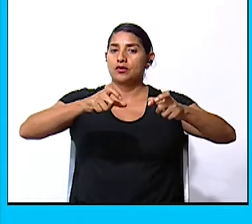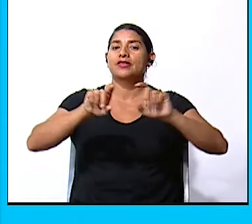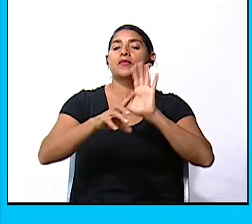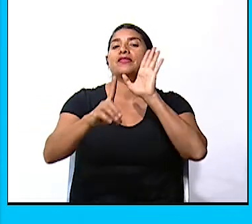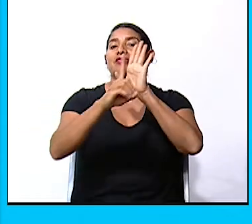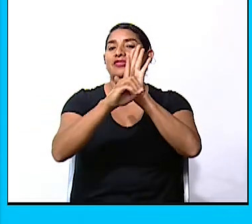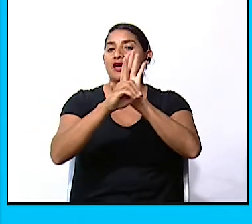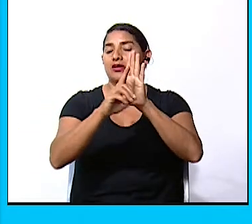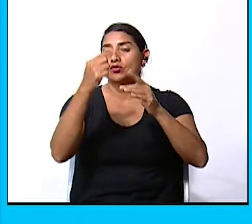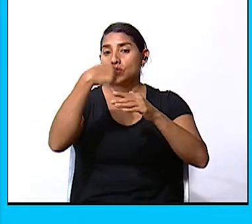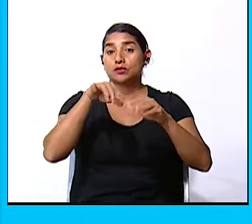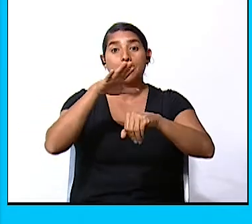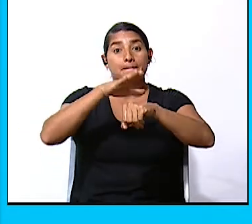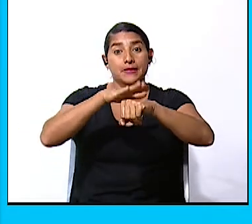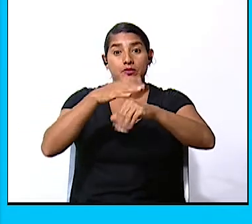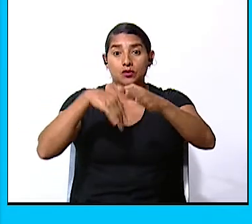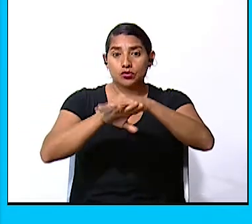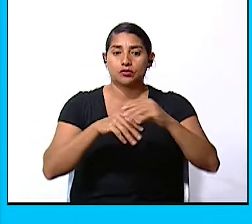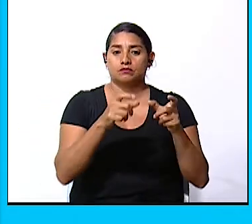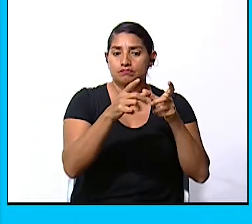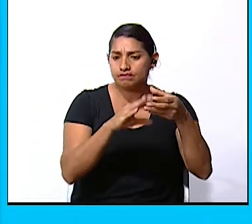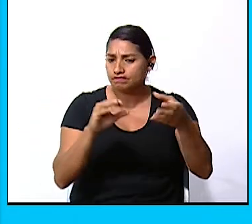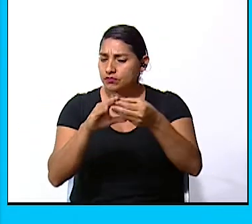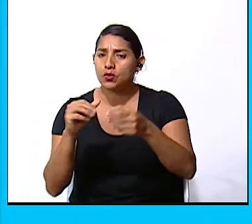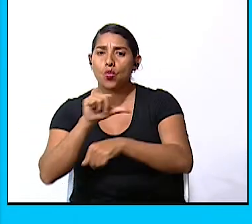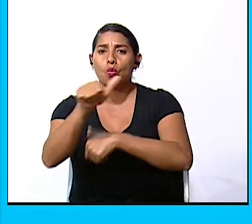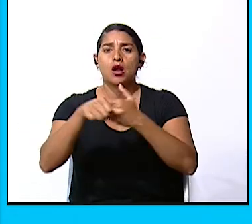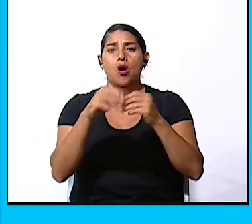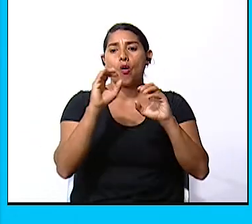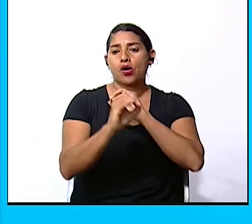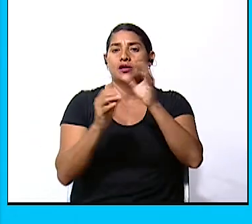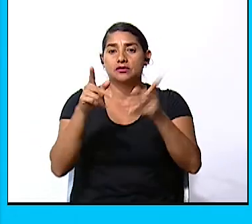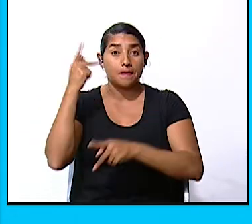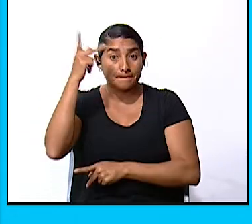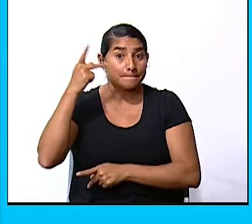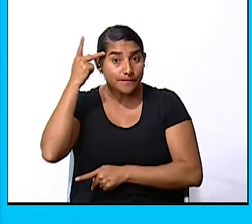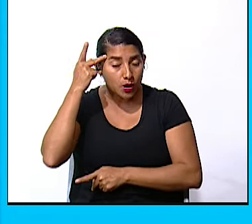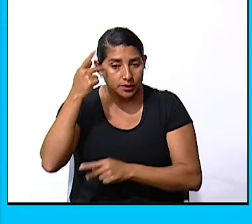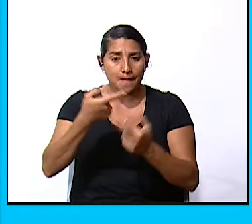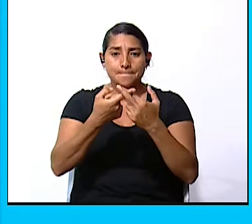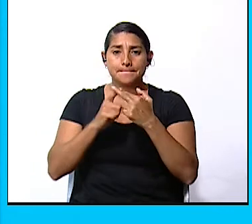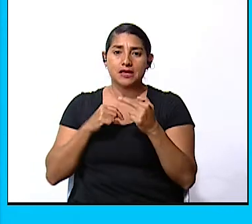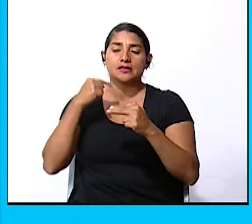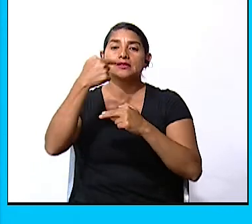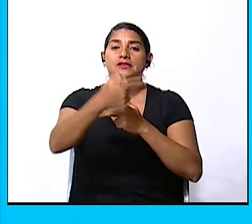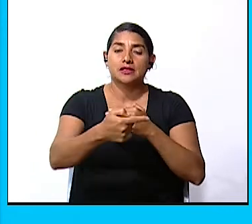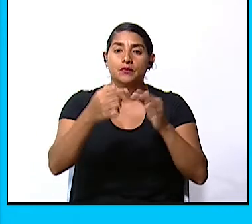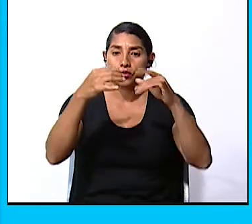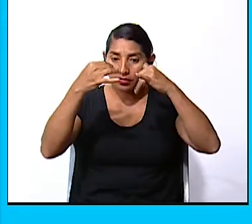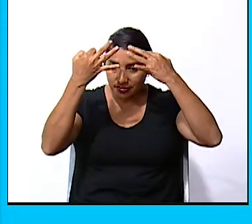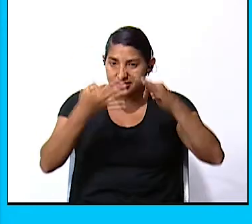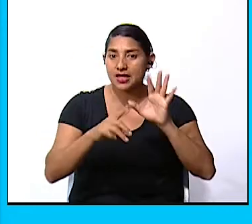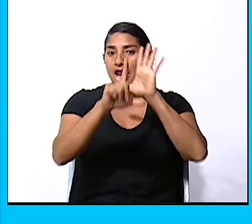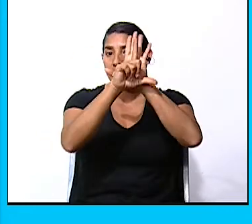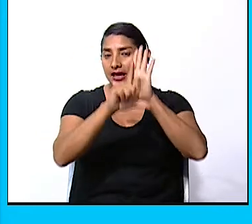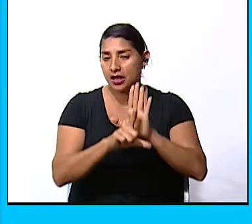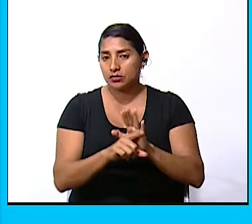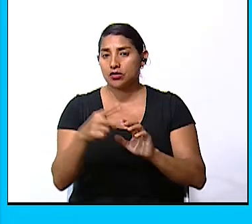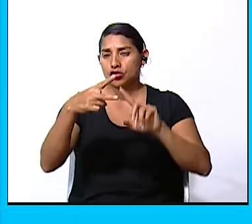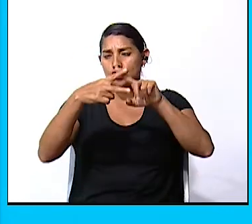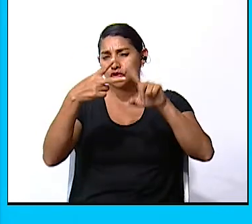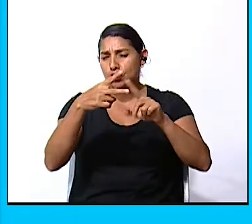derecho, lo que nos permitió contar con una organización política y principios de legalidad,